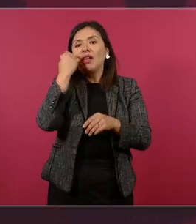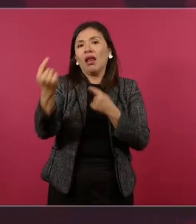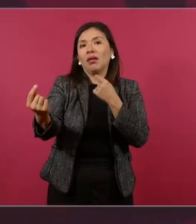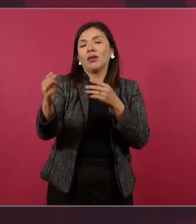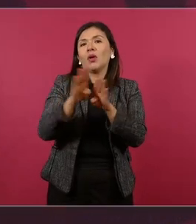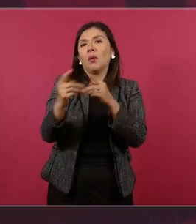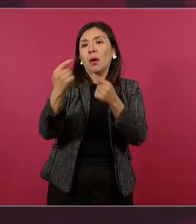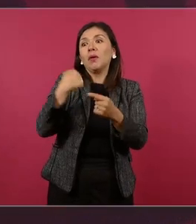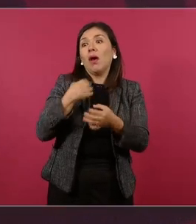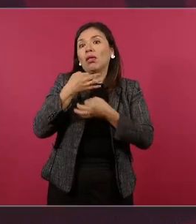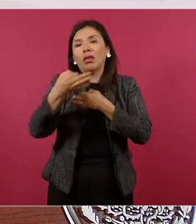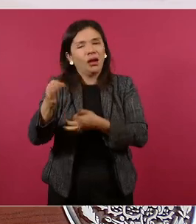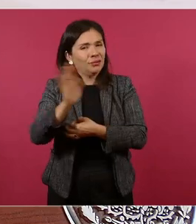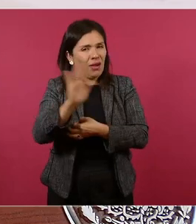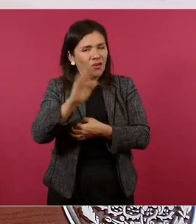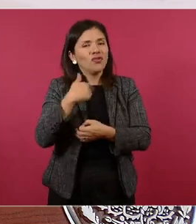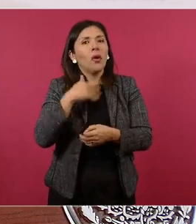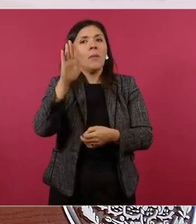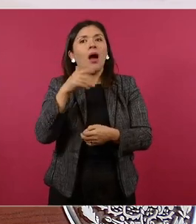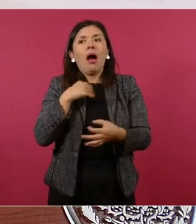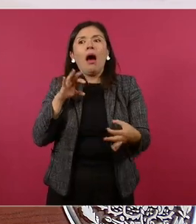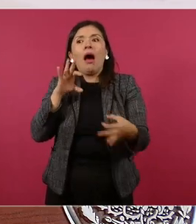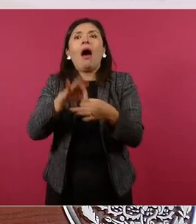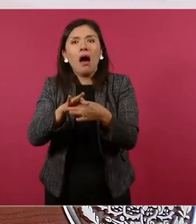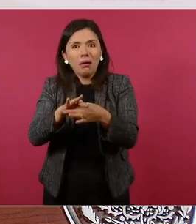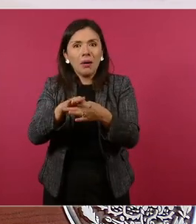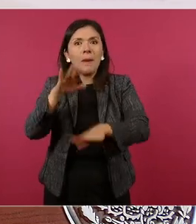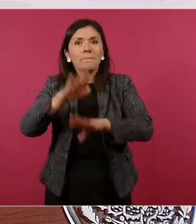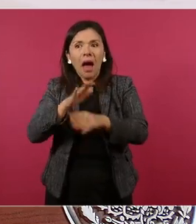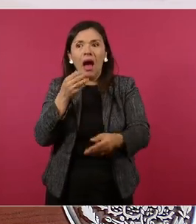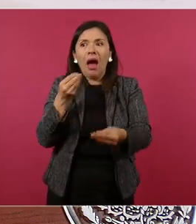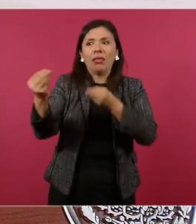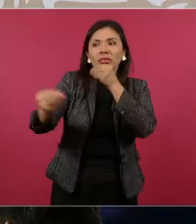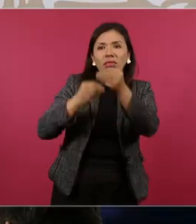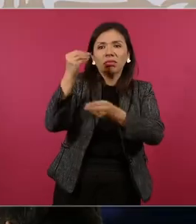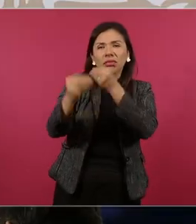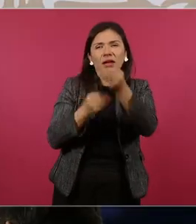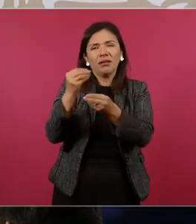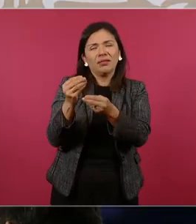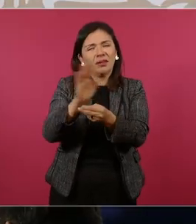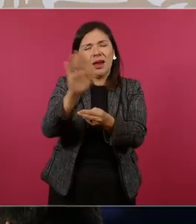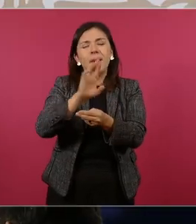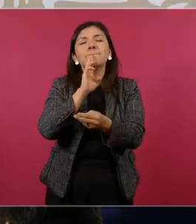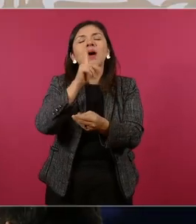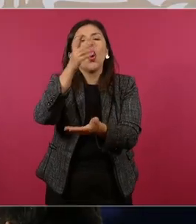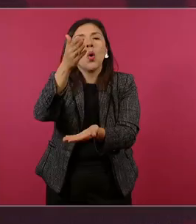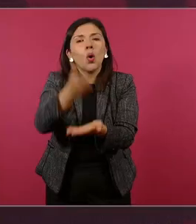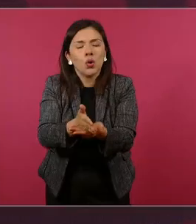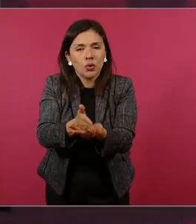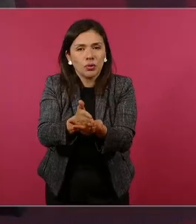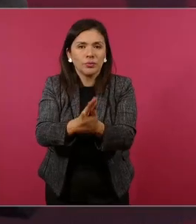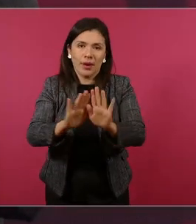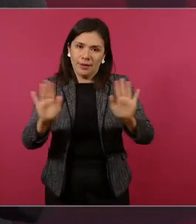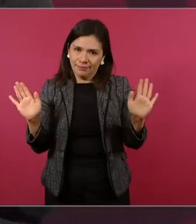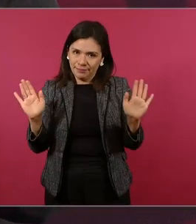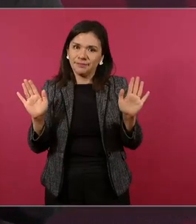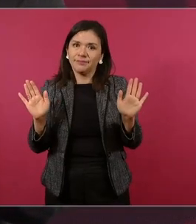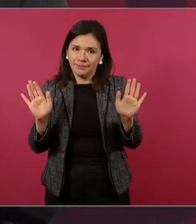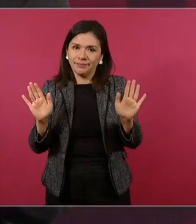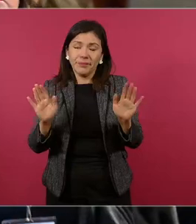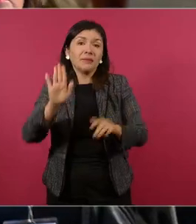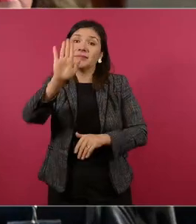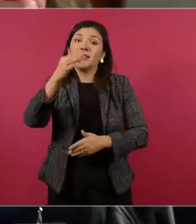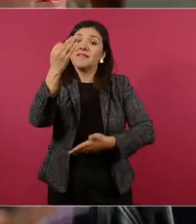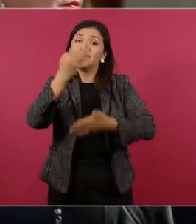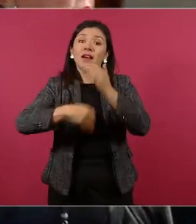presidente estamos en un diálogo circular me estoy enganchando y mejor vamos a dejarlo hasta ahí No presidente Porque todavía le tengo